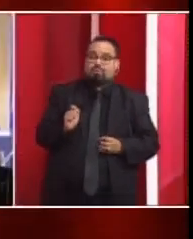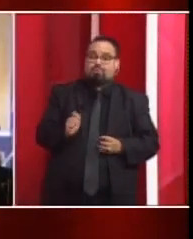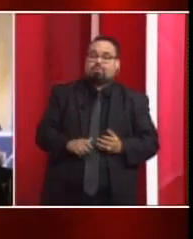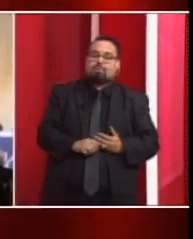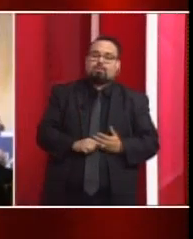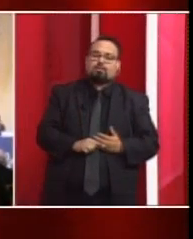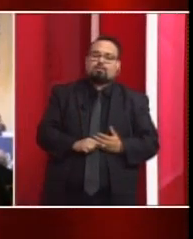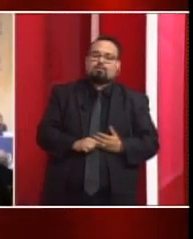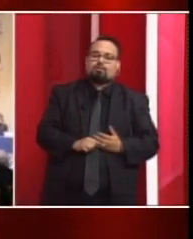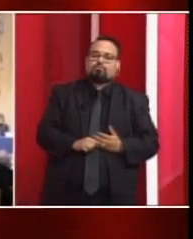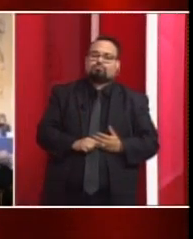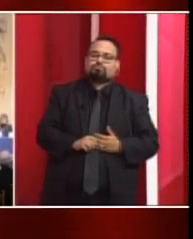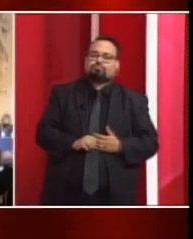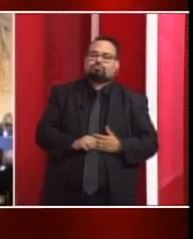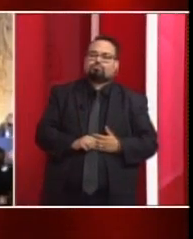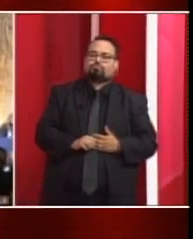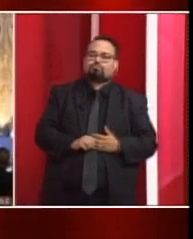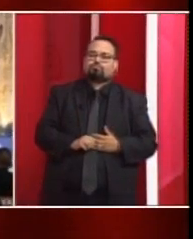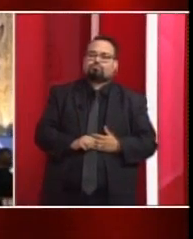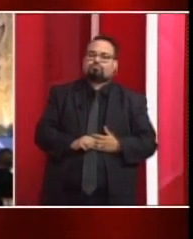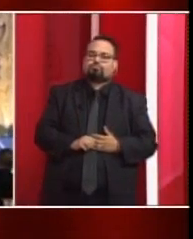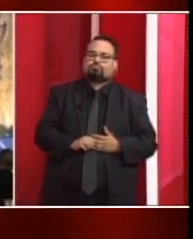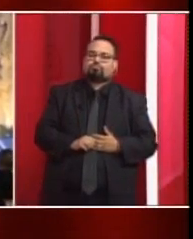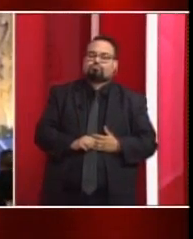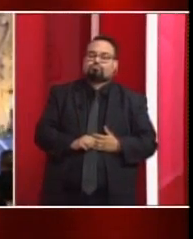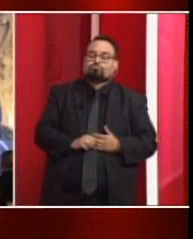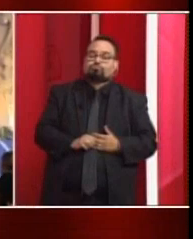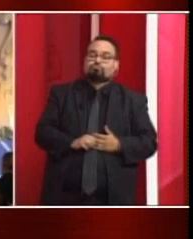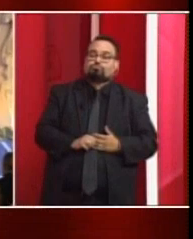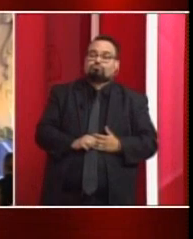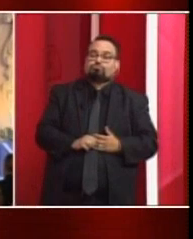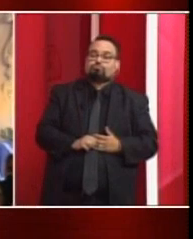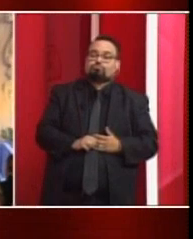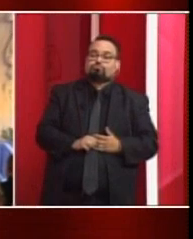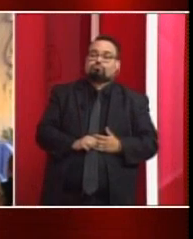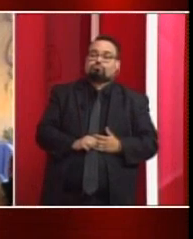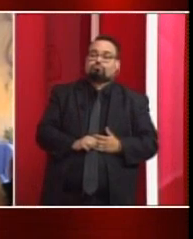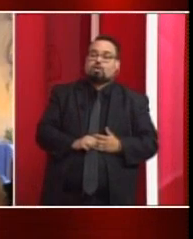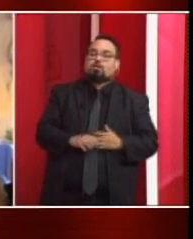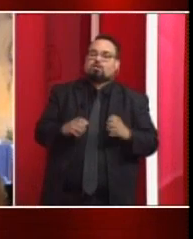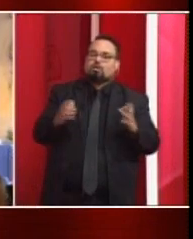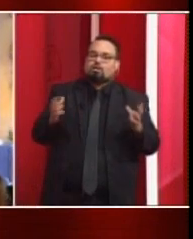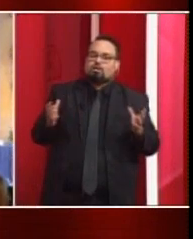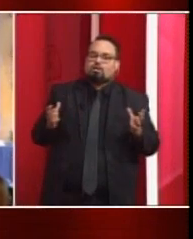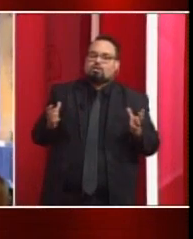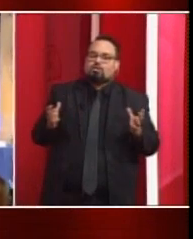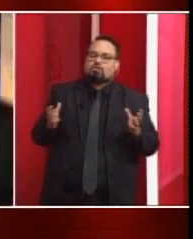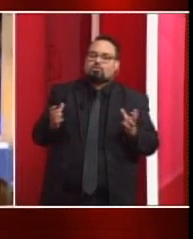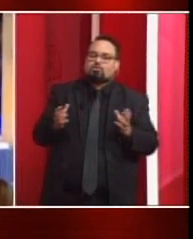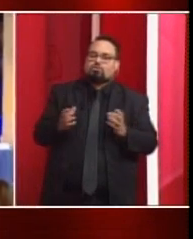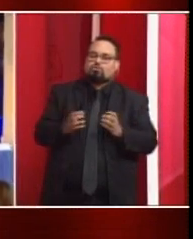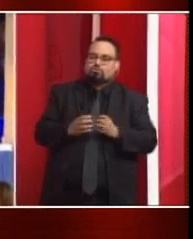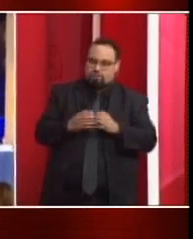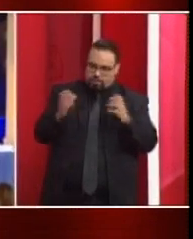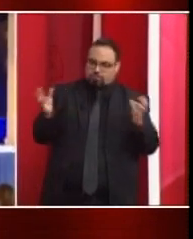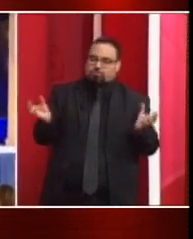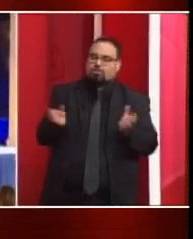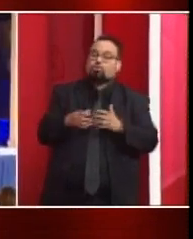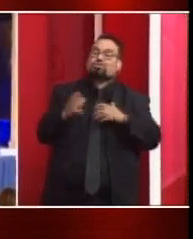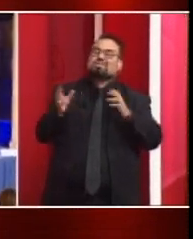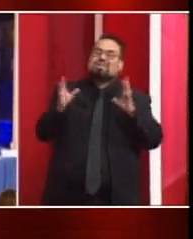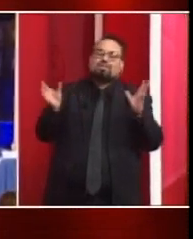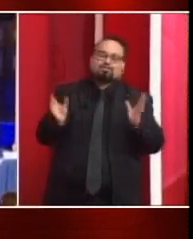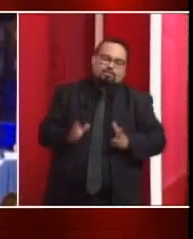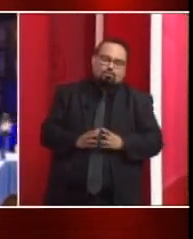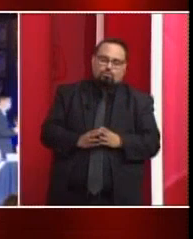podemos interpretar ahora esta relación que se está dando bastante curiosa y complicada con Estados Unidos? Yo diría que un